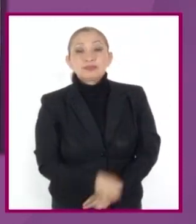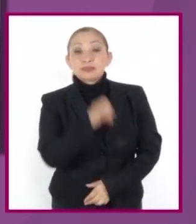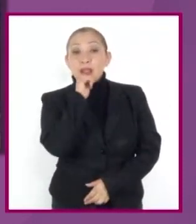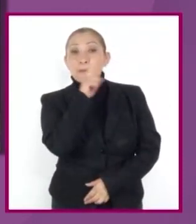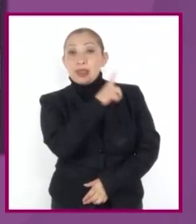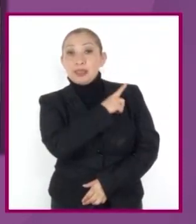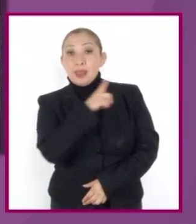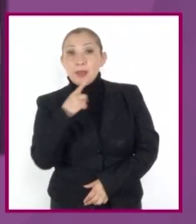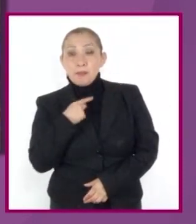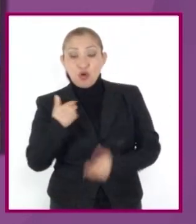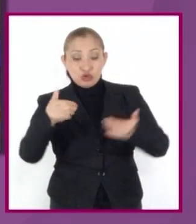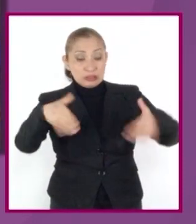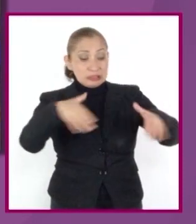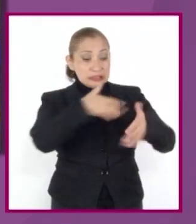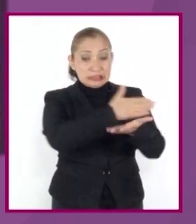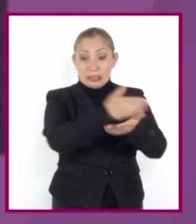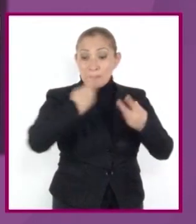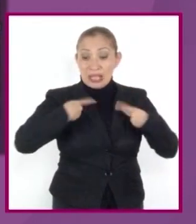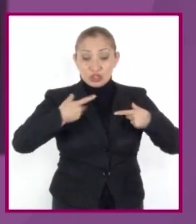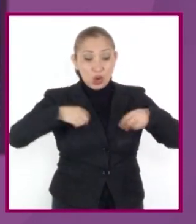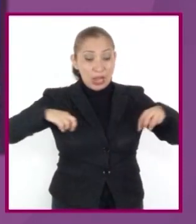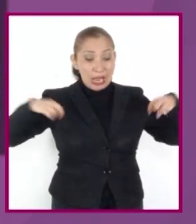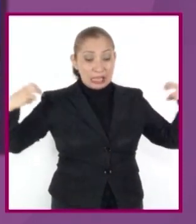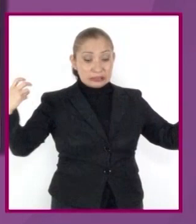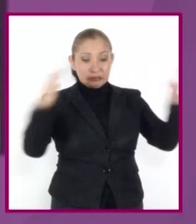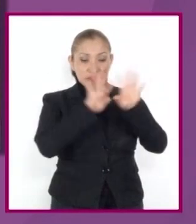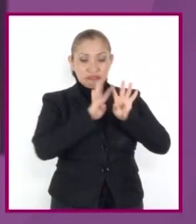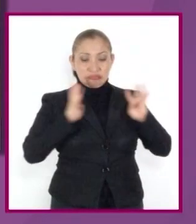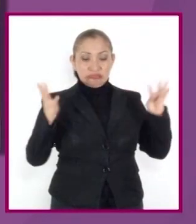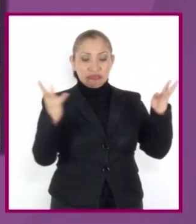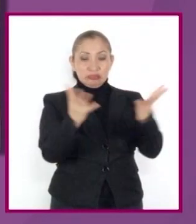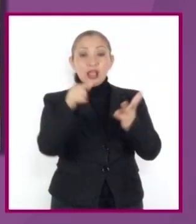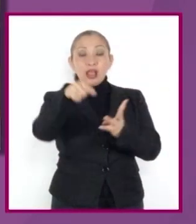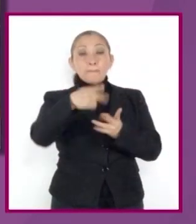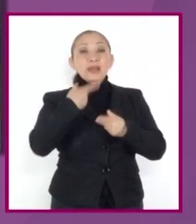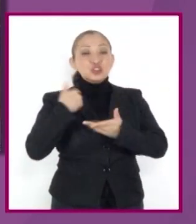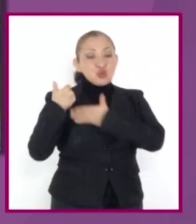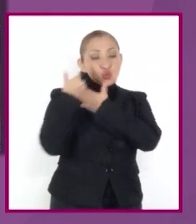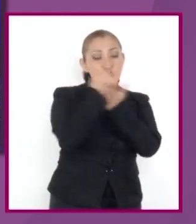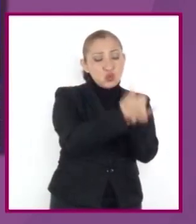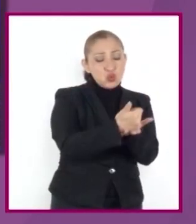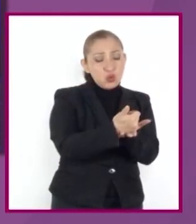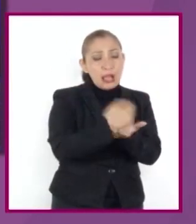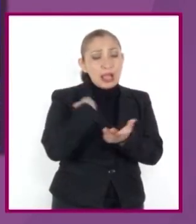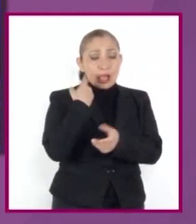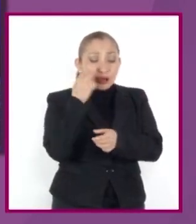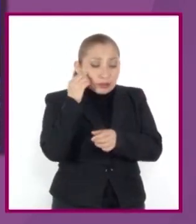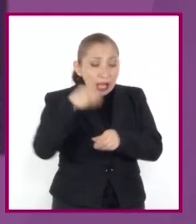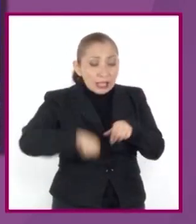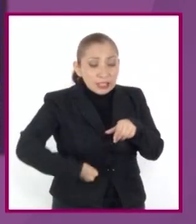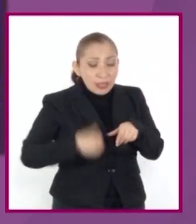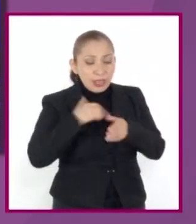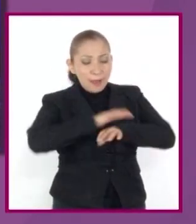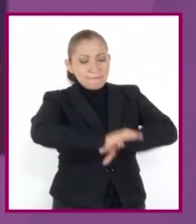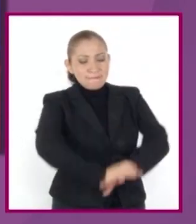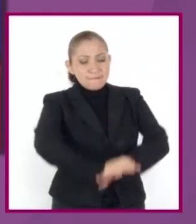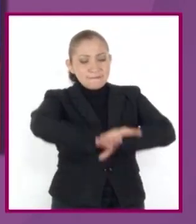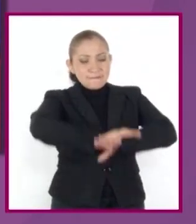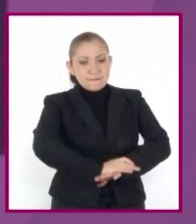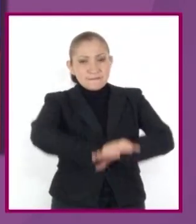También debemos despejar el área para que el especialista en primeros auxilios brinde a la persona accidentada la